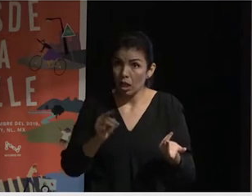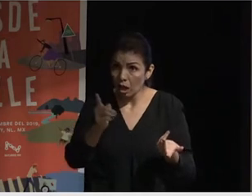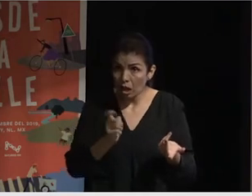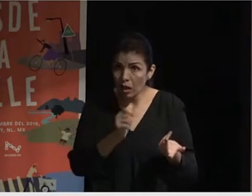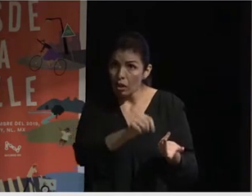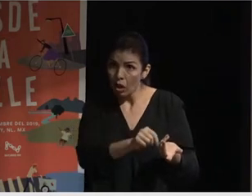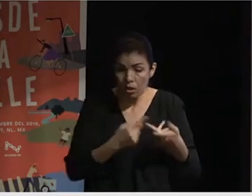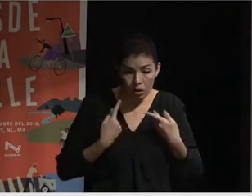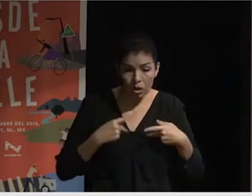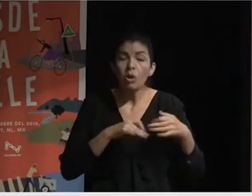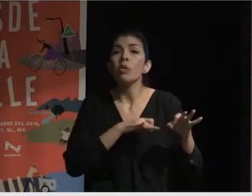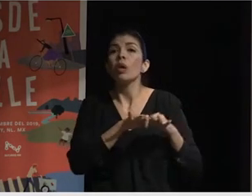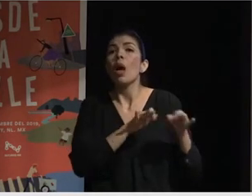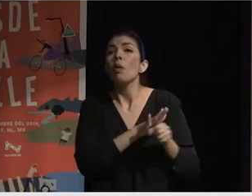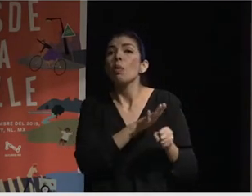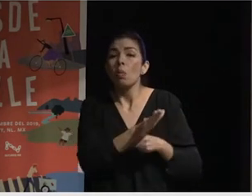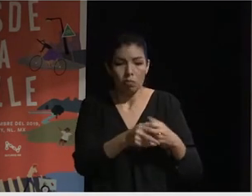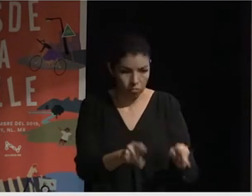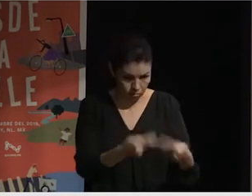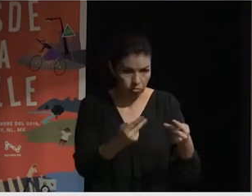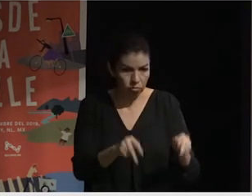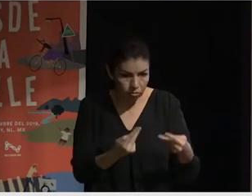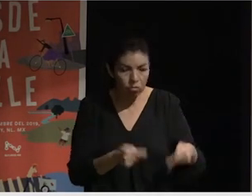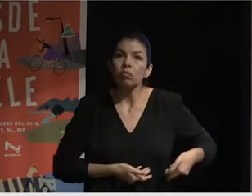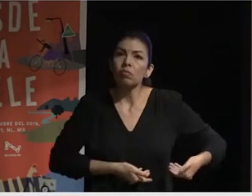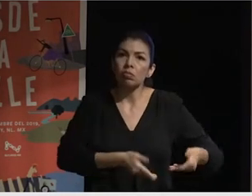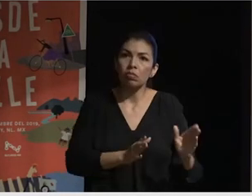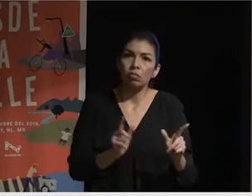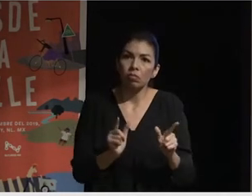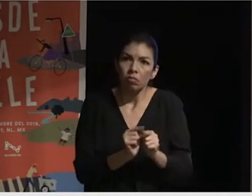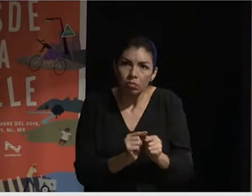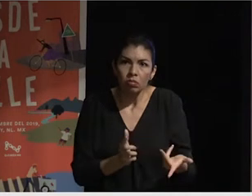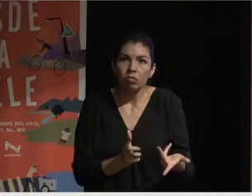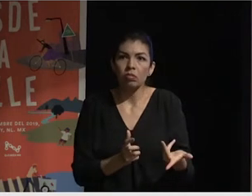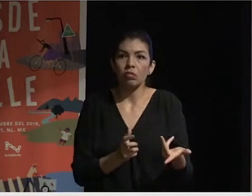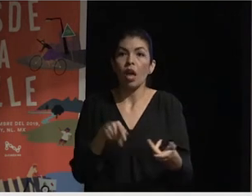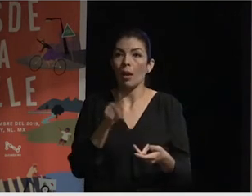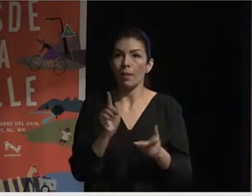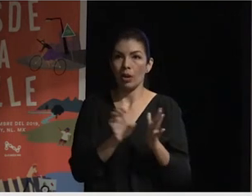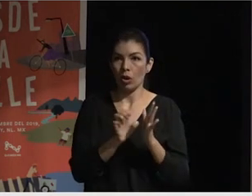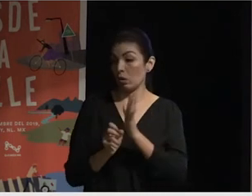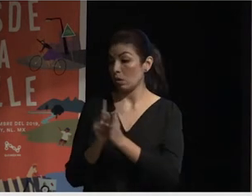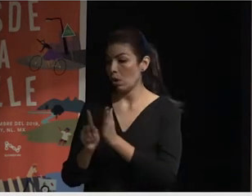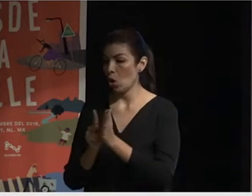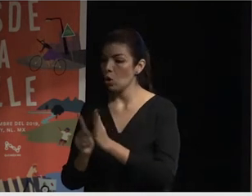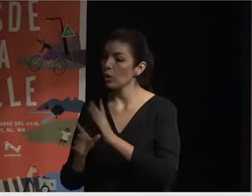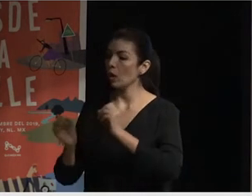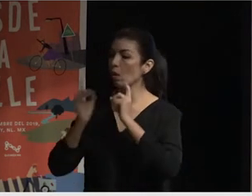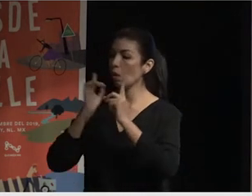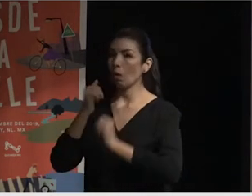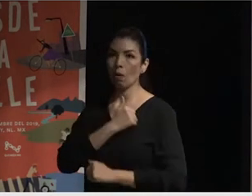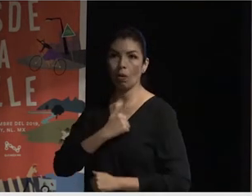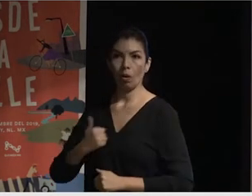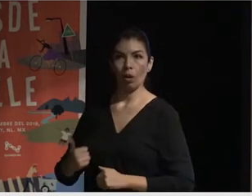populares, están ahí todo el tiempo, ¿no? Y están conectadas a la dinámica urbana y todos estos discursos les desaparecen brutalmente, ¿no? Entonces, ¿cómo